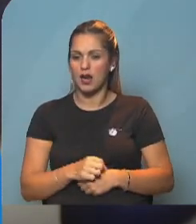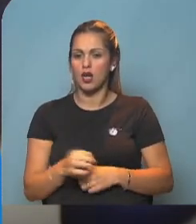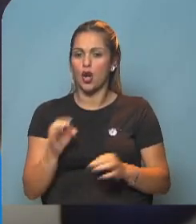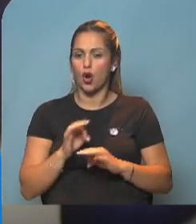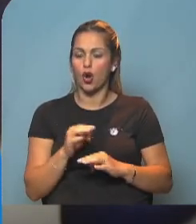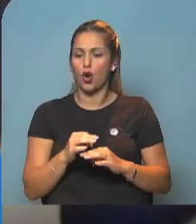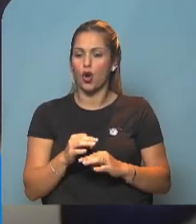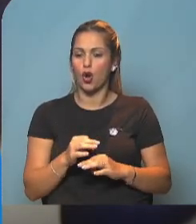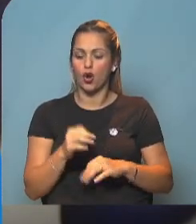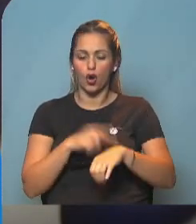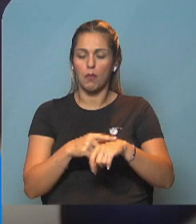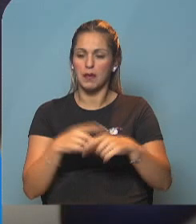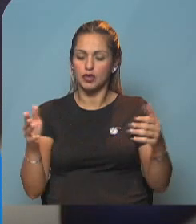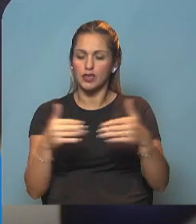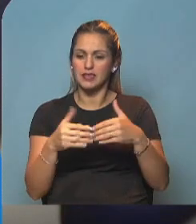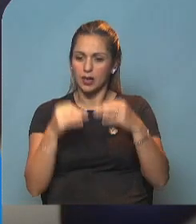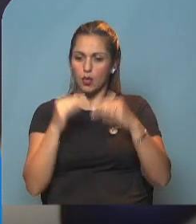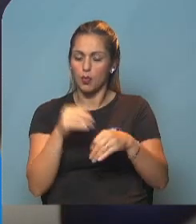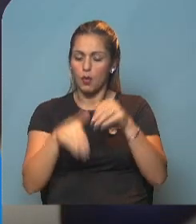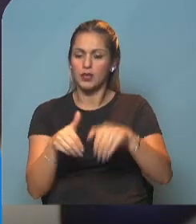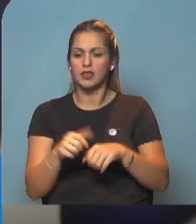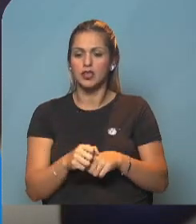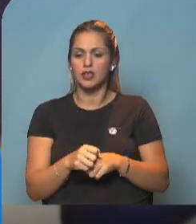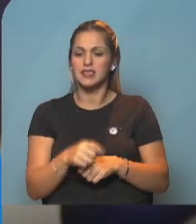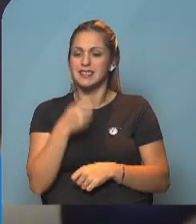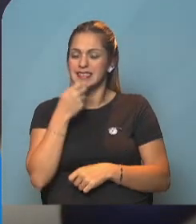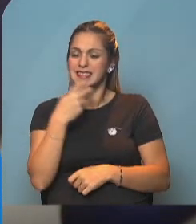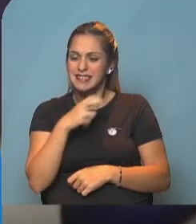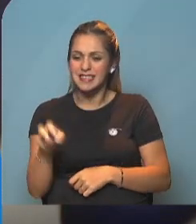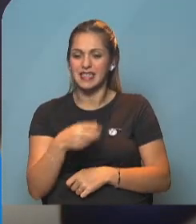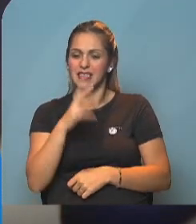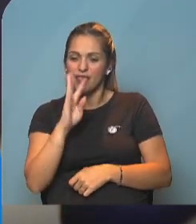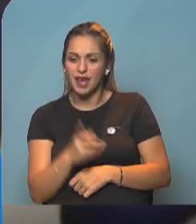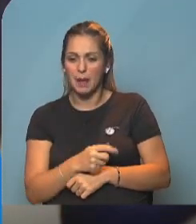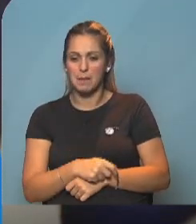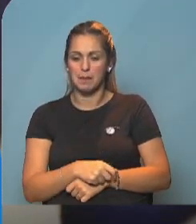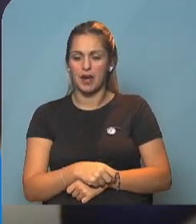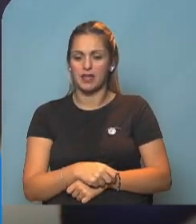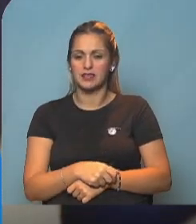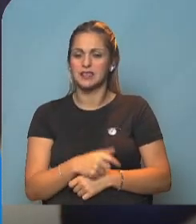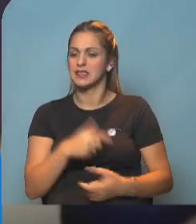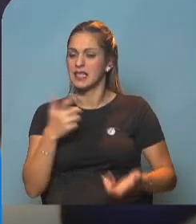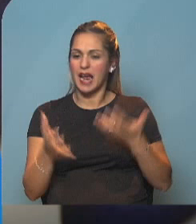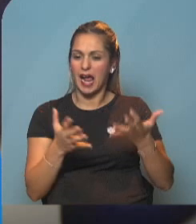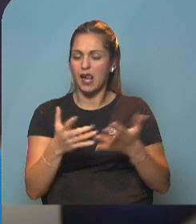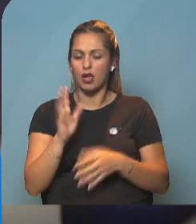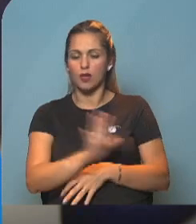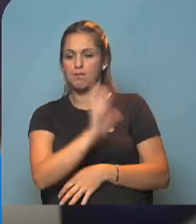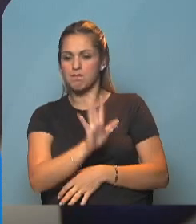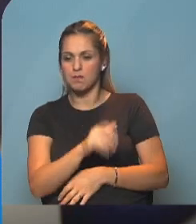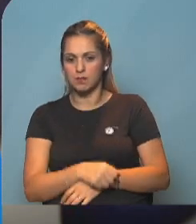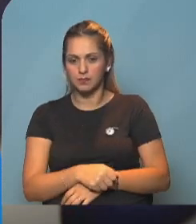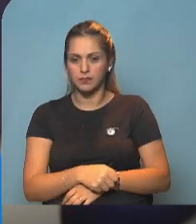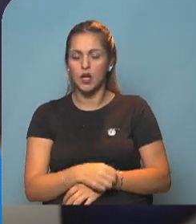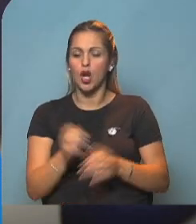centros cuando tiene que ser, o sea, sin ventajismos, sin chantajes, sin coacción, en el marco de